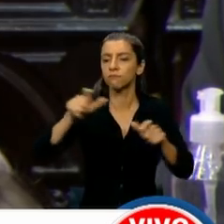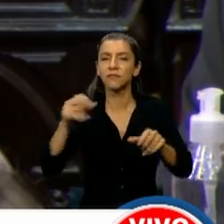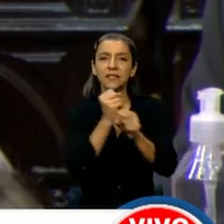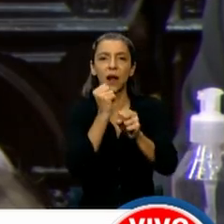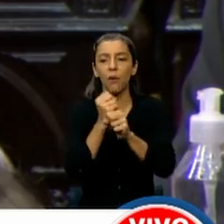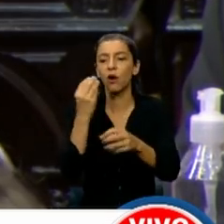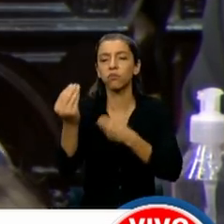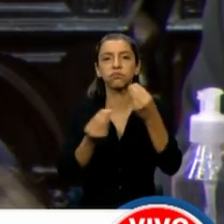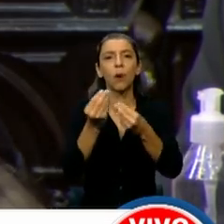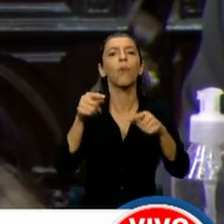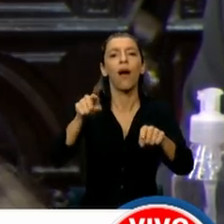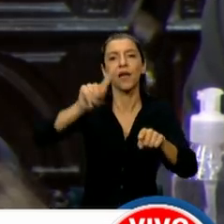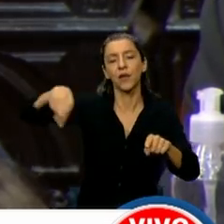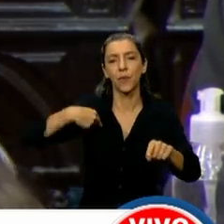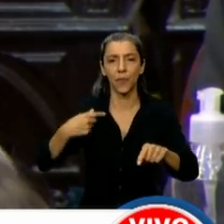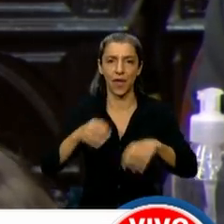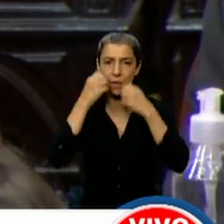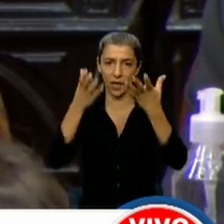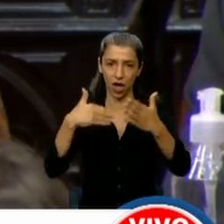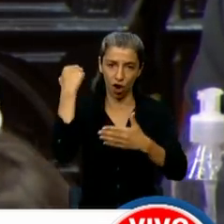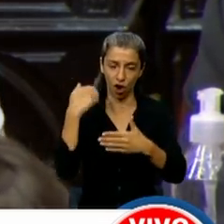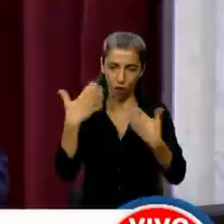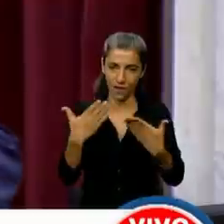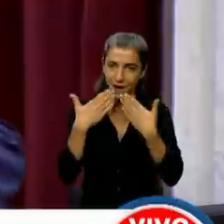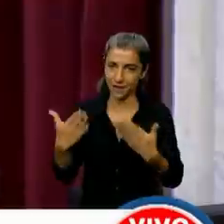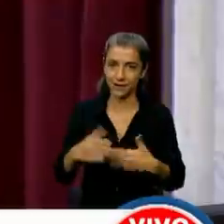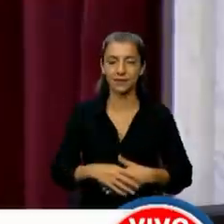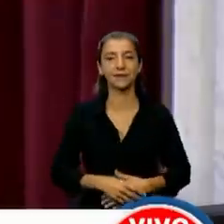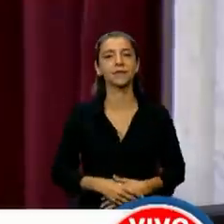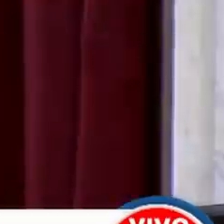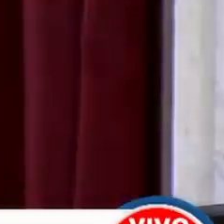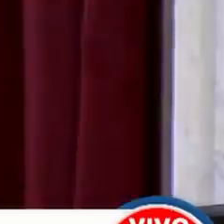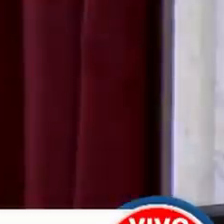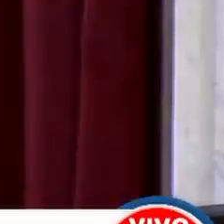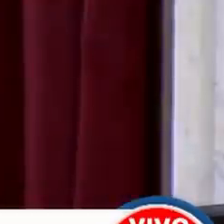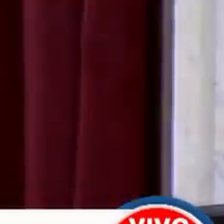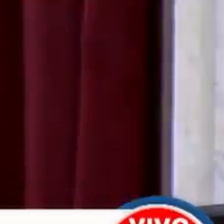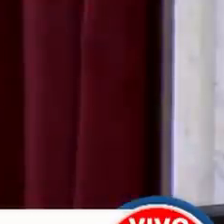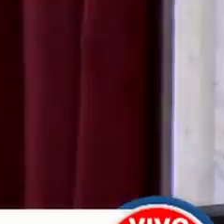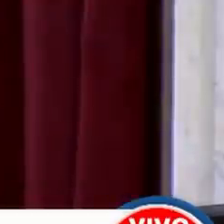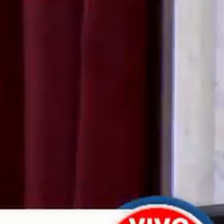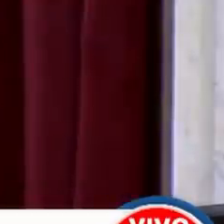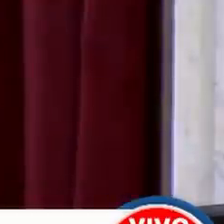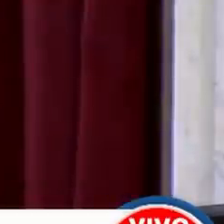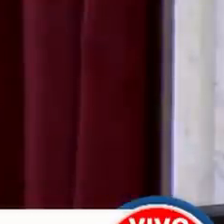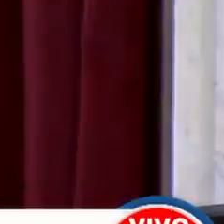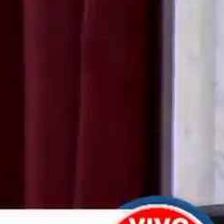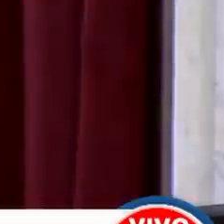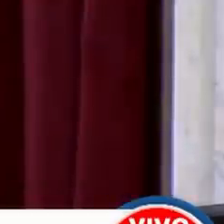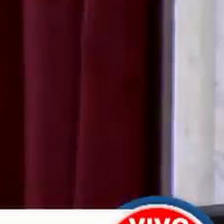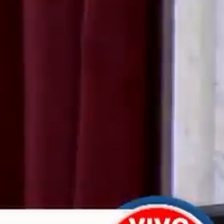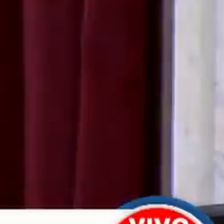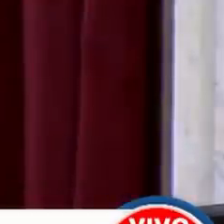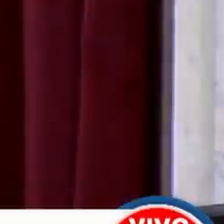es la recuperación del poder adquisitivo muchas gracias presidente gracias diputada continúa el uso de la palabra la diputada por la provincia de buenos